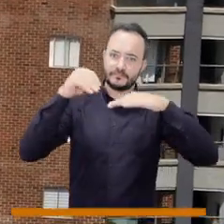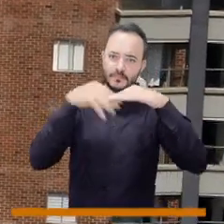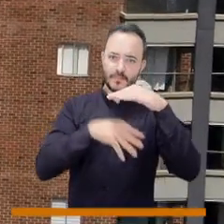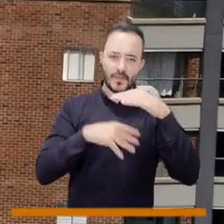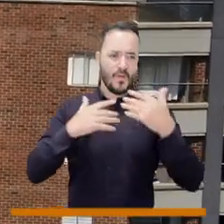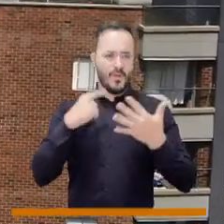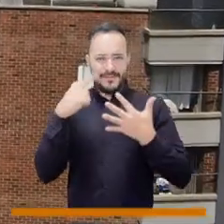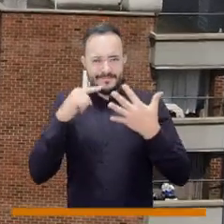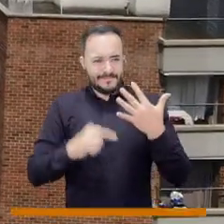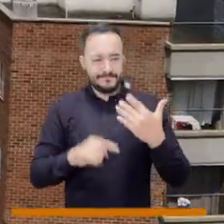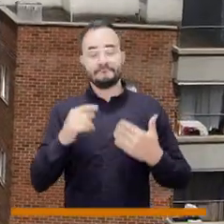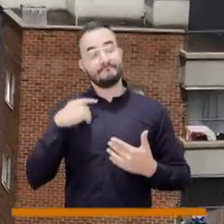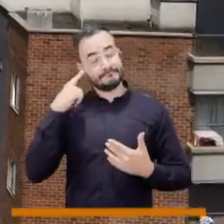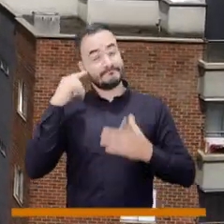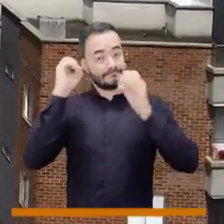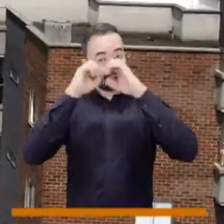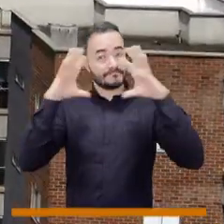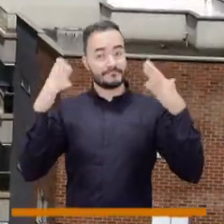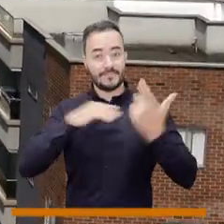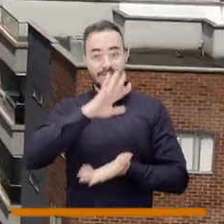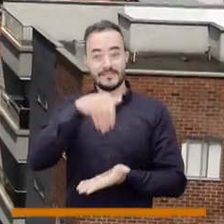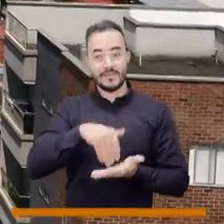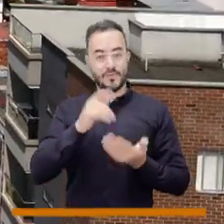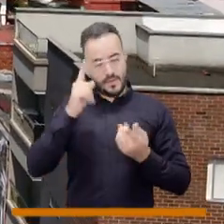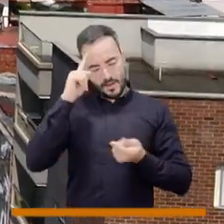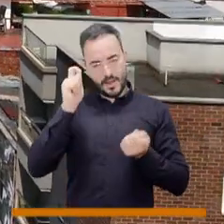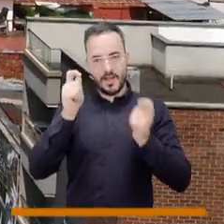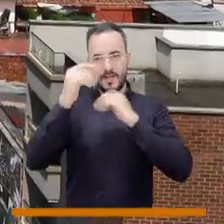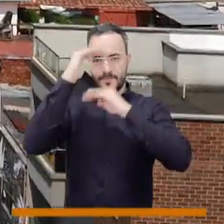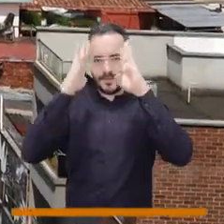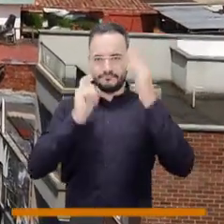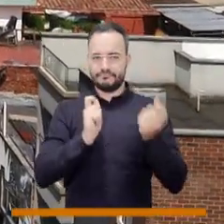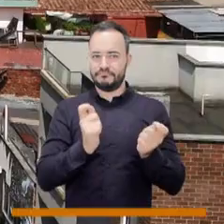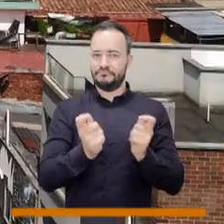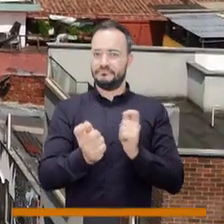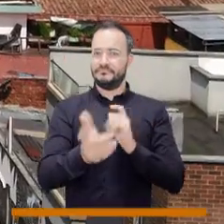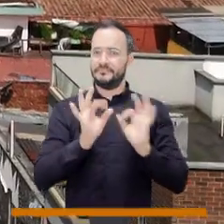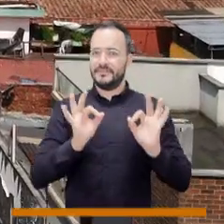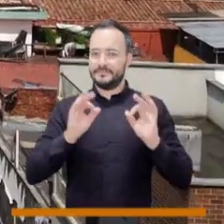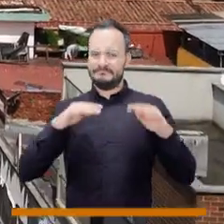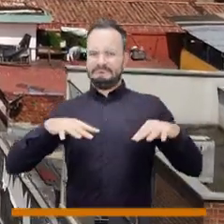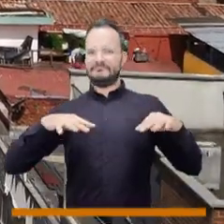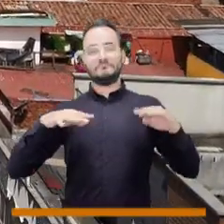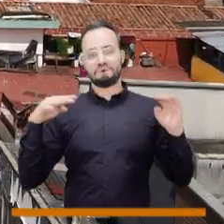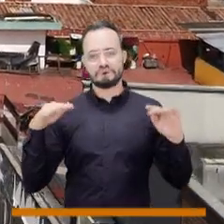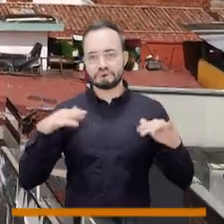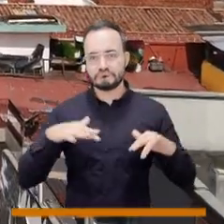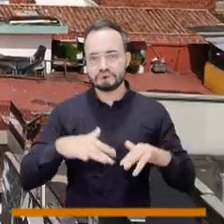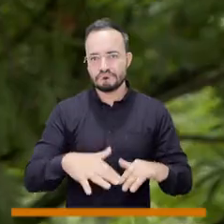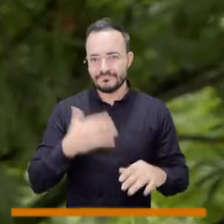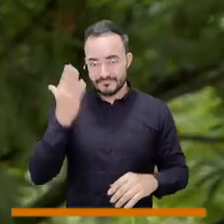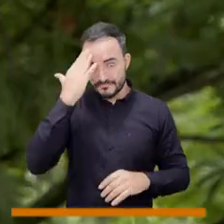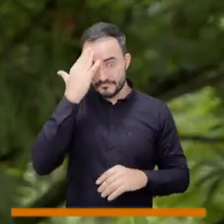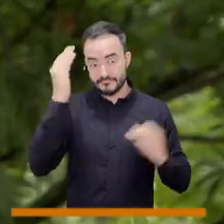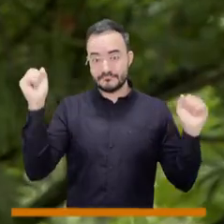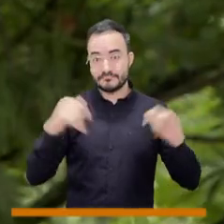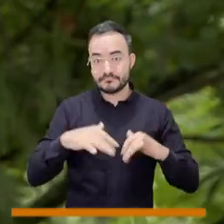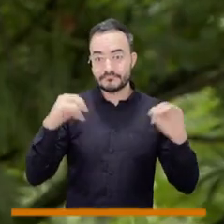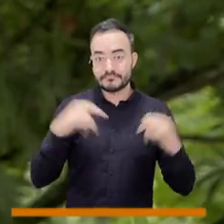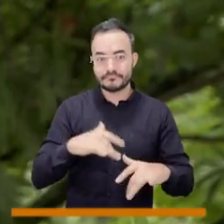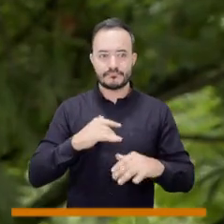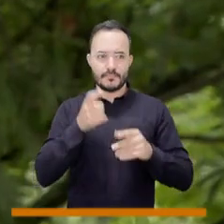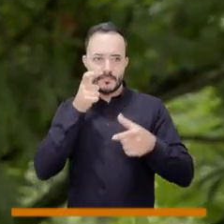haría que el centro cambiara digamos, en el imaginario de la ciudadanía, y sobre todo porque donde más gente vive, más cuida su